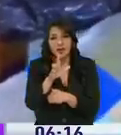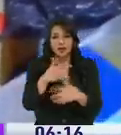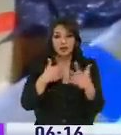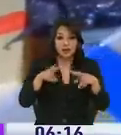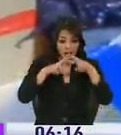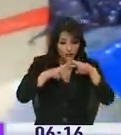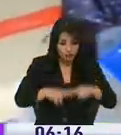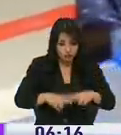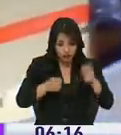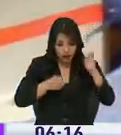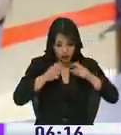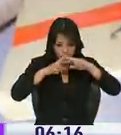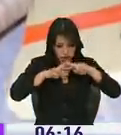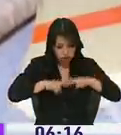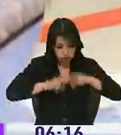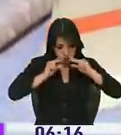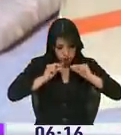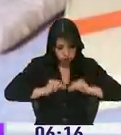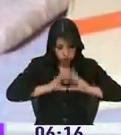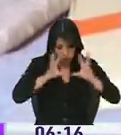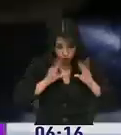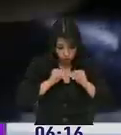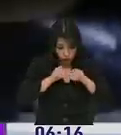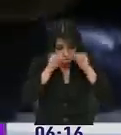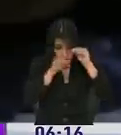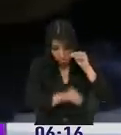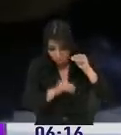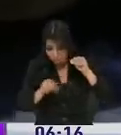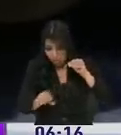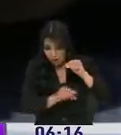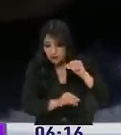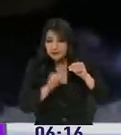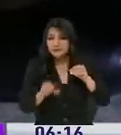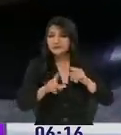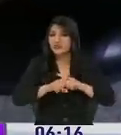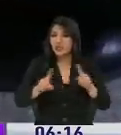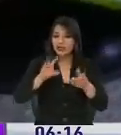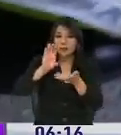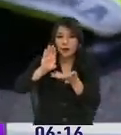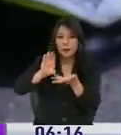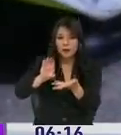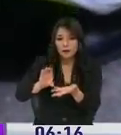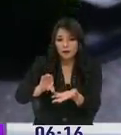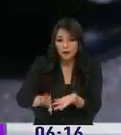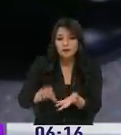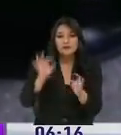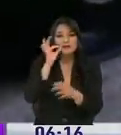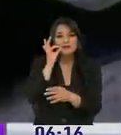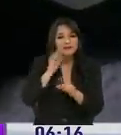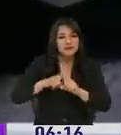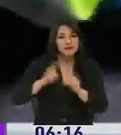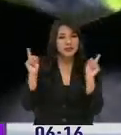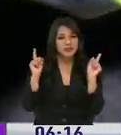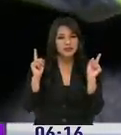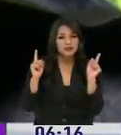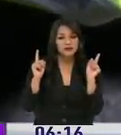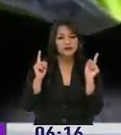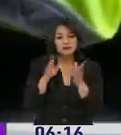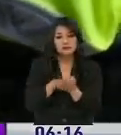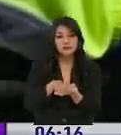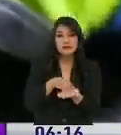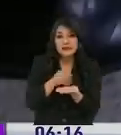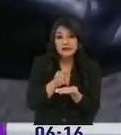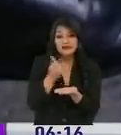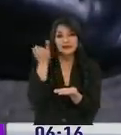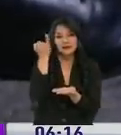más minuciosa, encontrando un compartimento oculto con varios paquetes de diferentes tamaños, de una sustancia